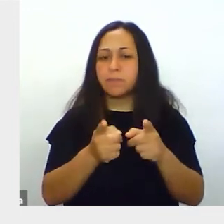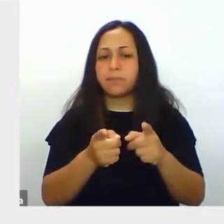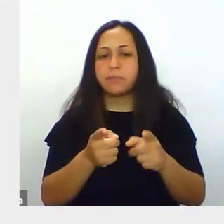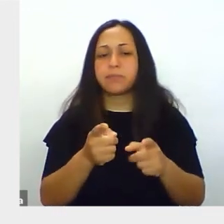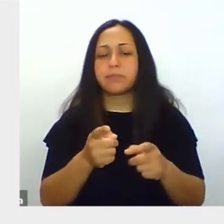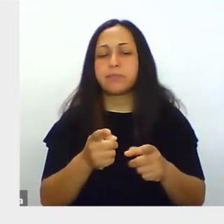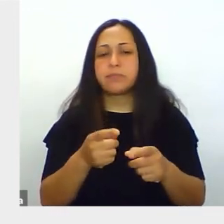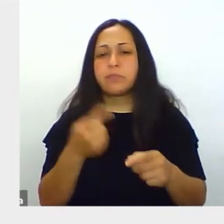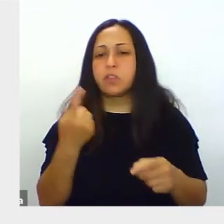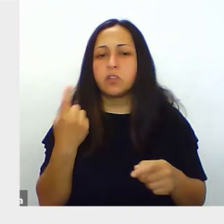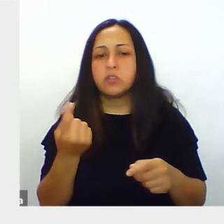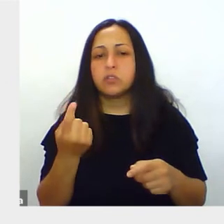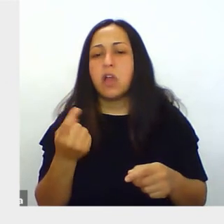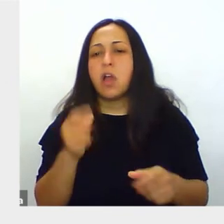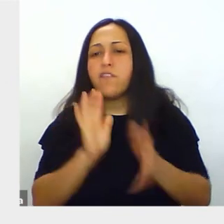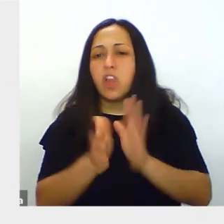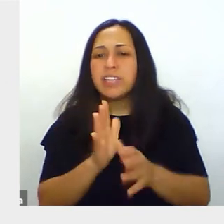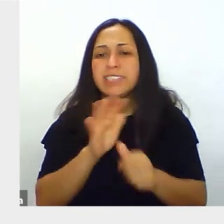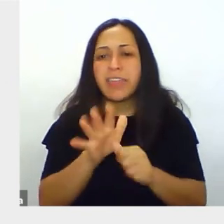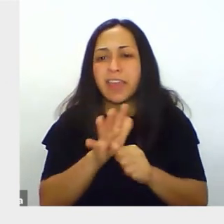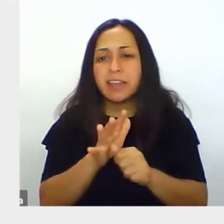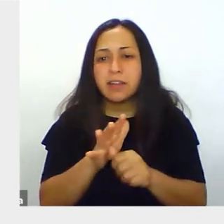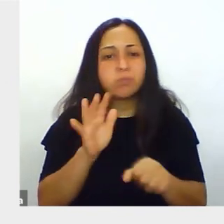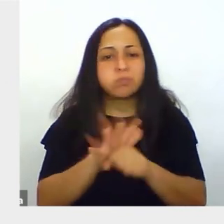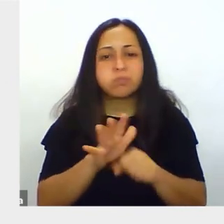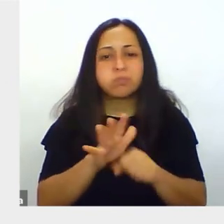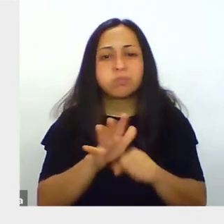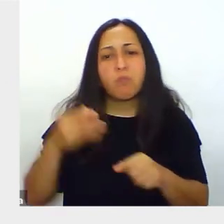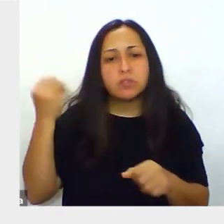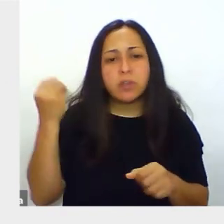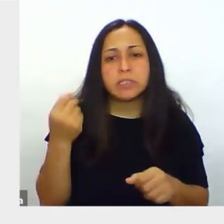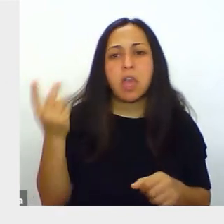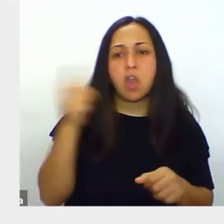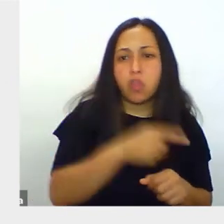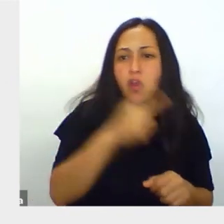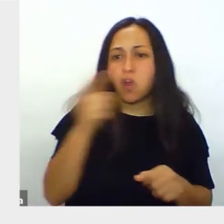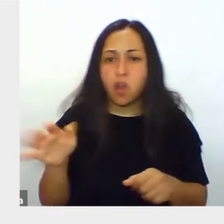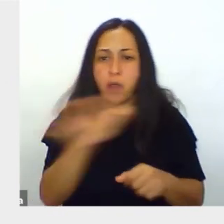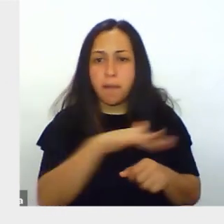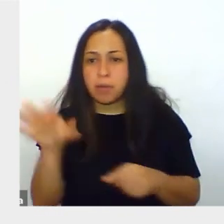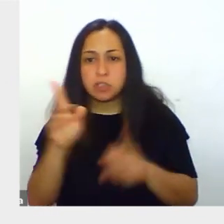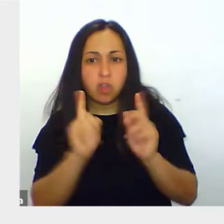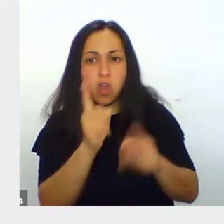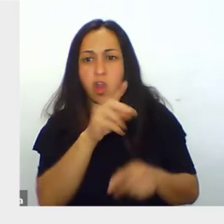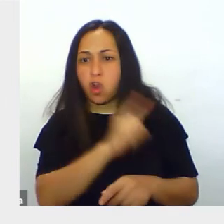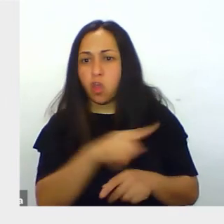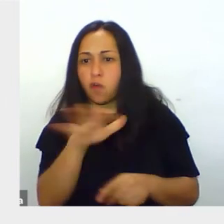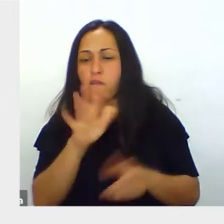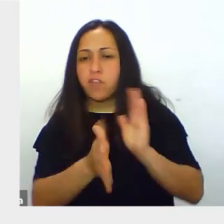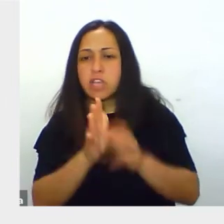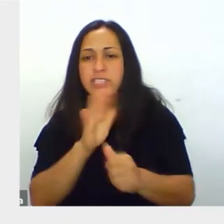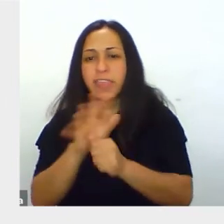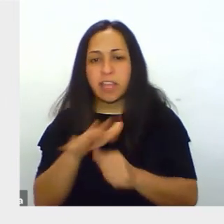en definitiva la violencia de género muchas veces ocurre en ambos espacios, ¿no? Muchas veces la